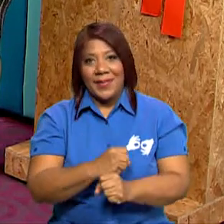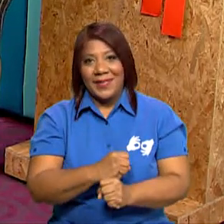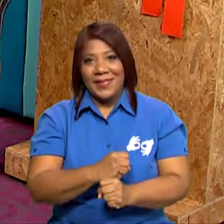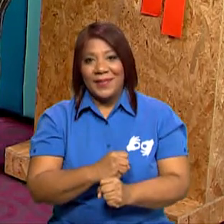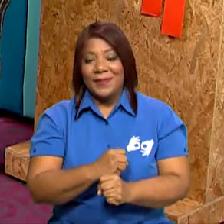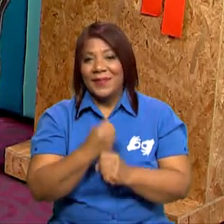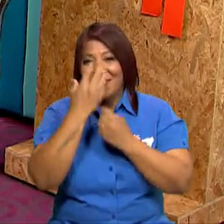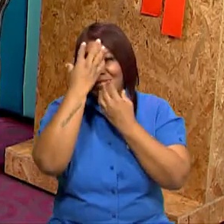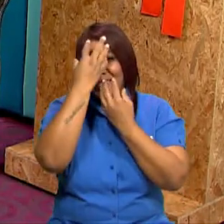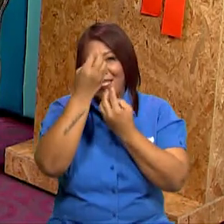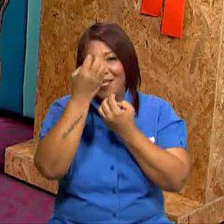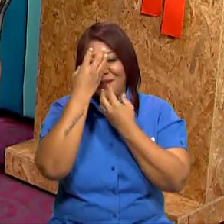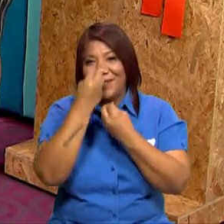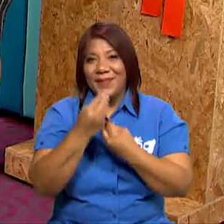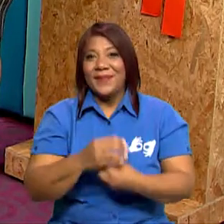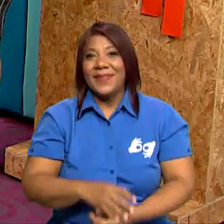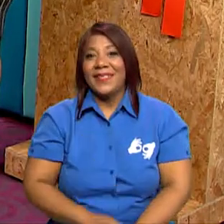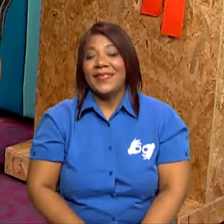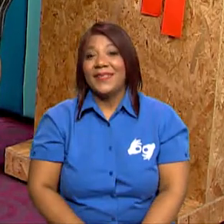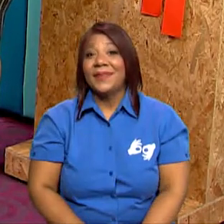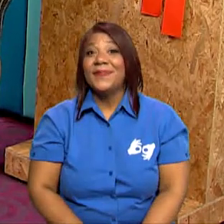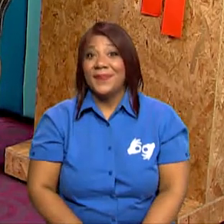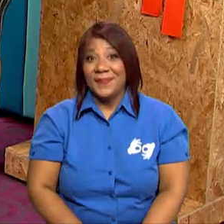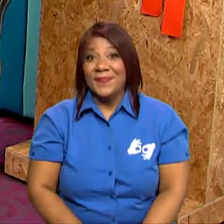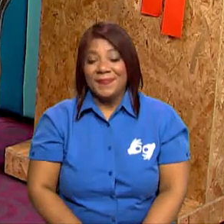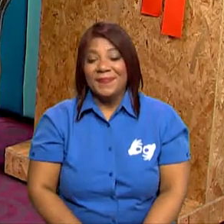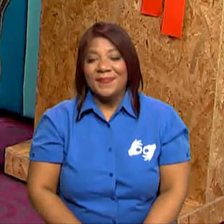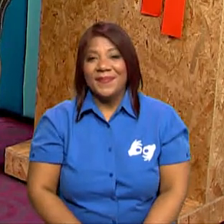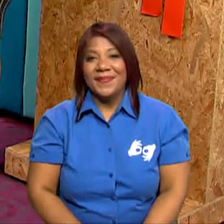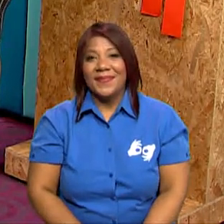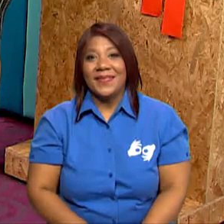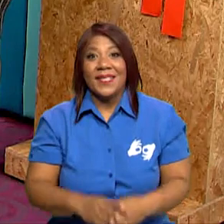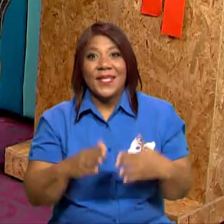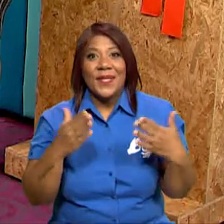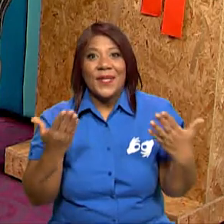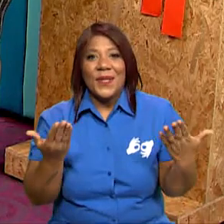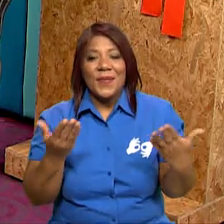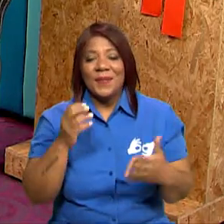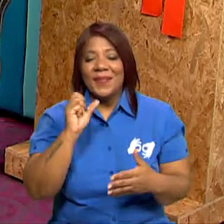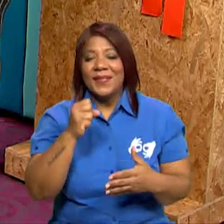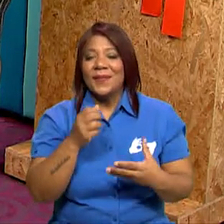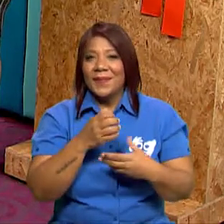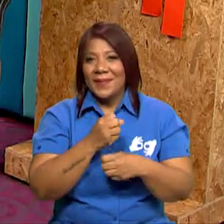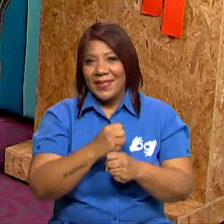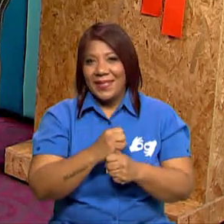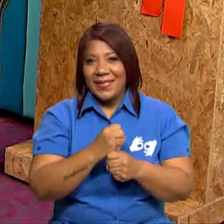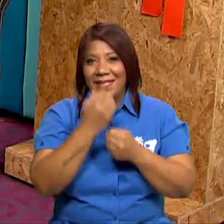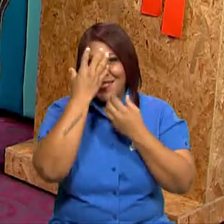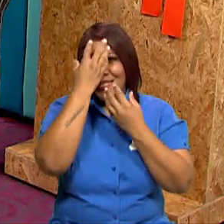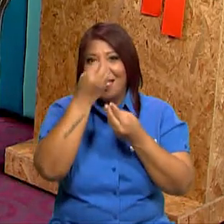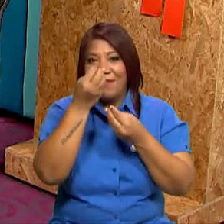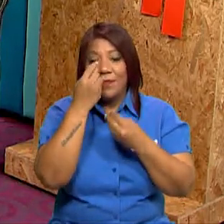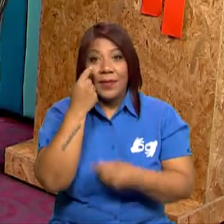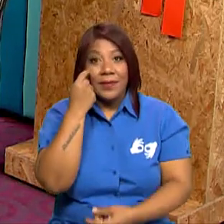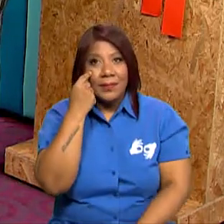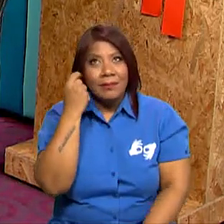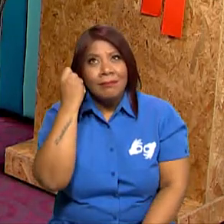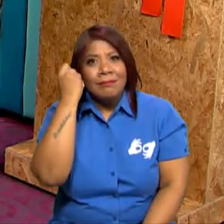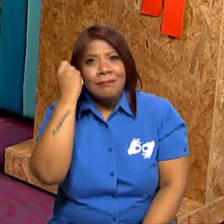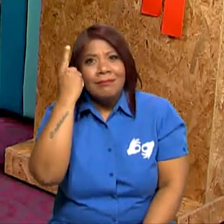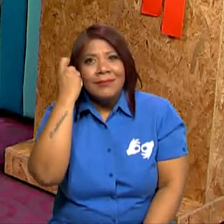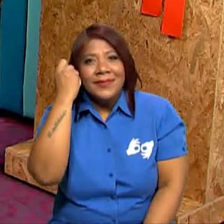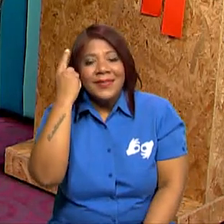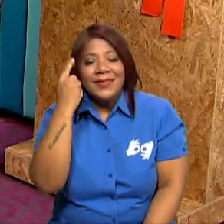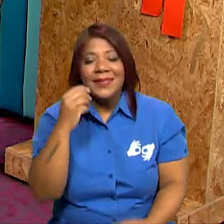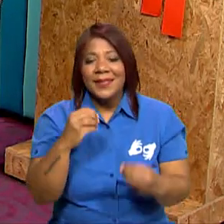terminando y que los chicos sepan de dónde se pueden o cómo se pueden representar esos datos para poder entenderlos mejor. A veces